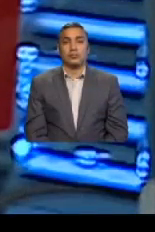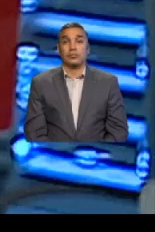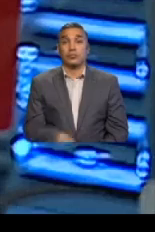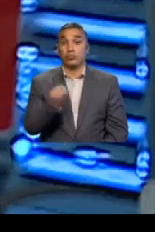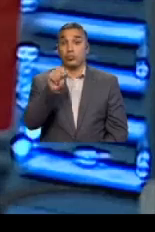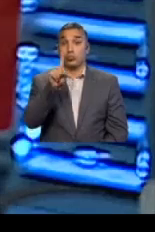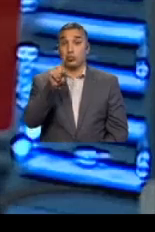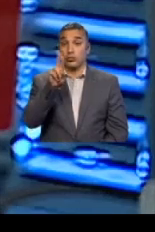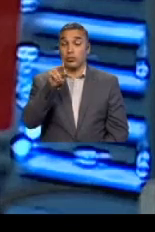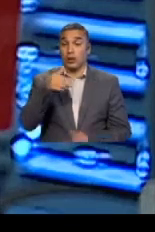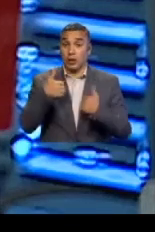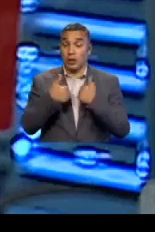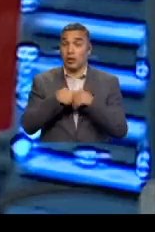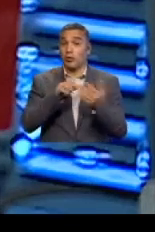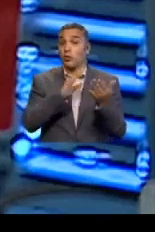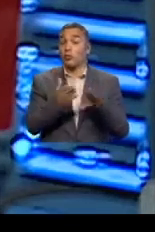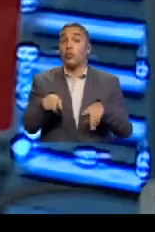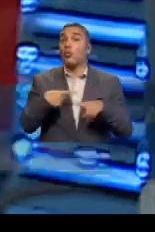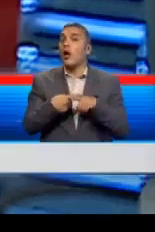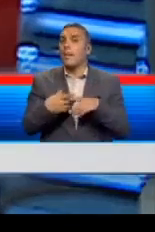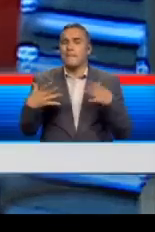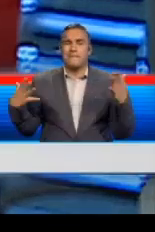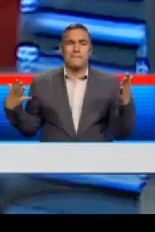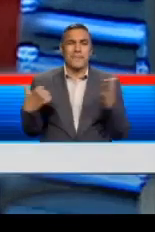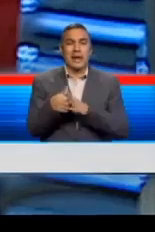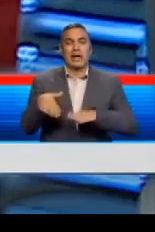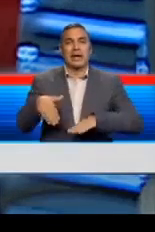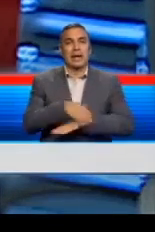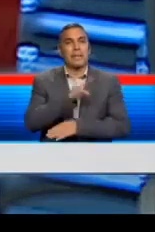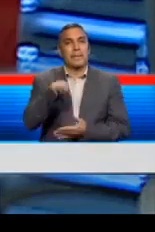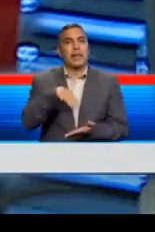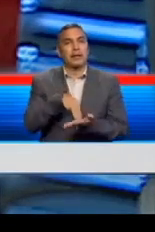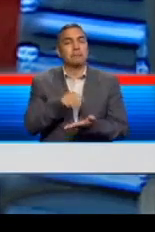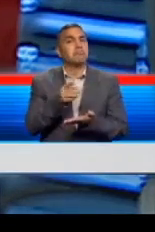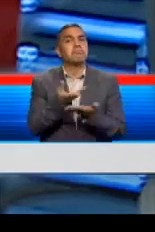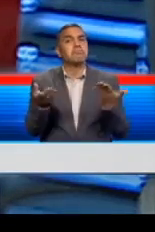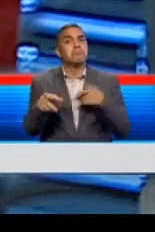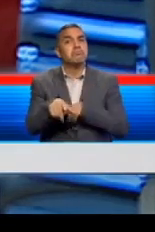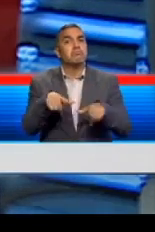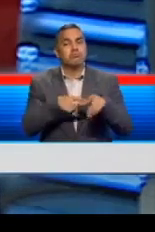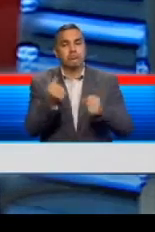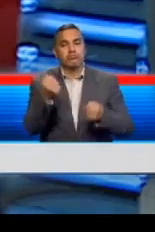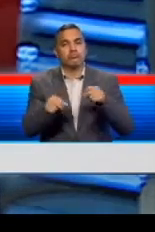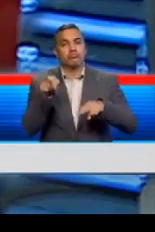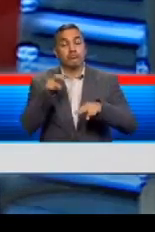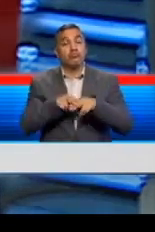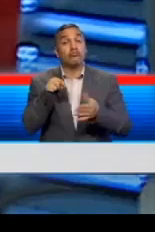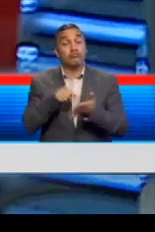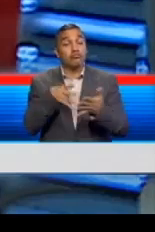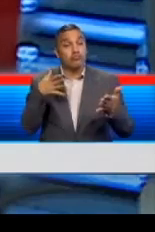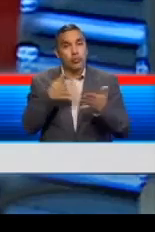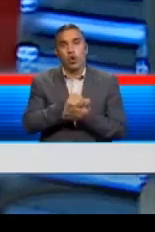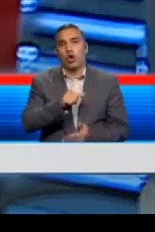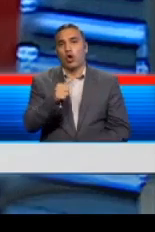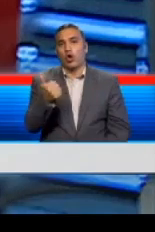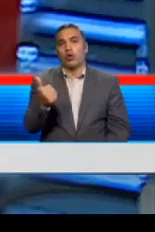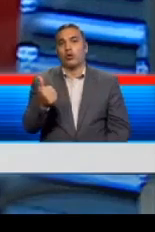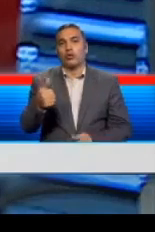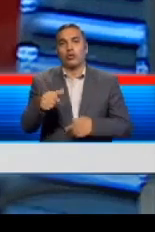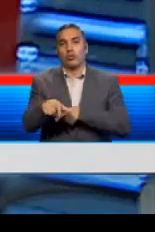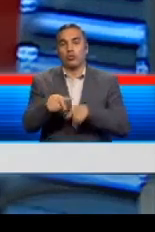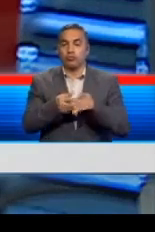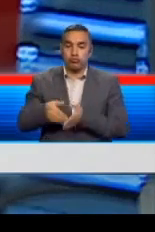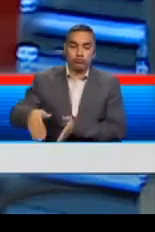Una pareja de enamorados murió en un choque en una vía de Manabí. Ocupaban un auto que se impactó con otro en una